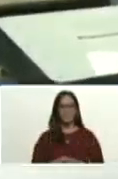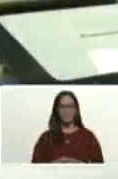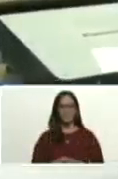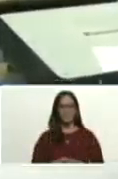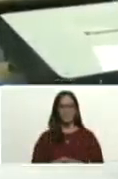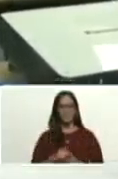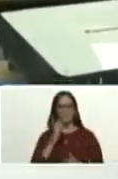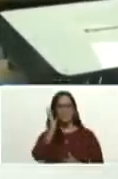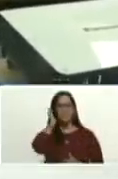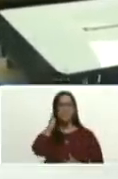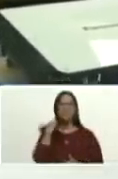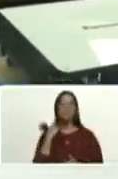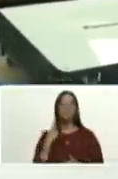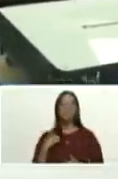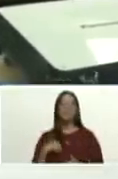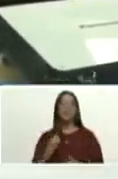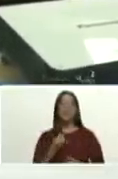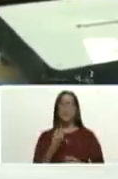Como dijo Iraima,